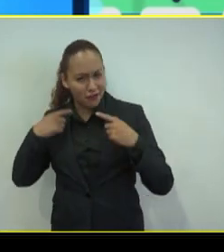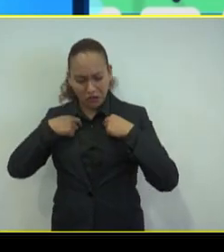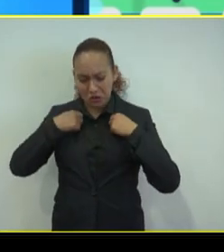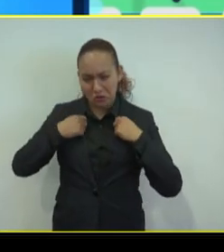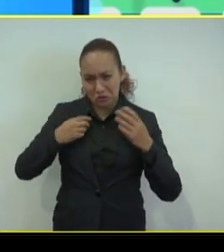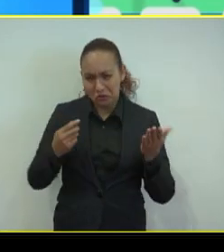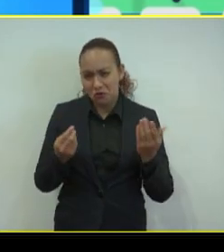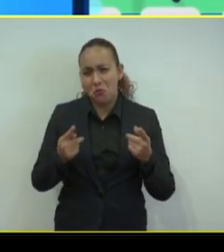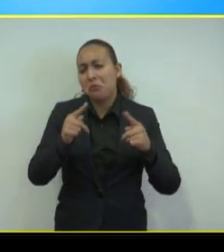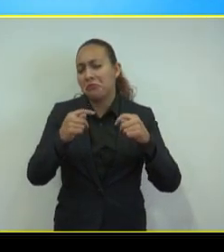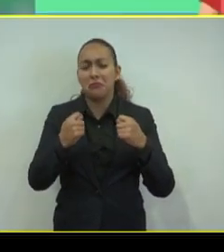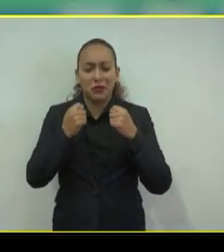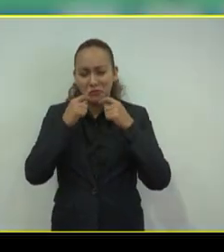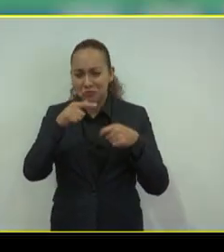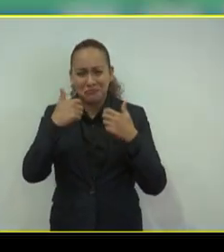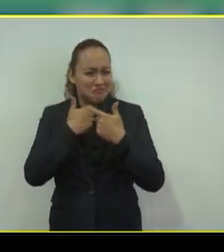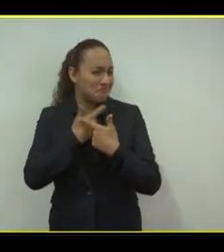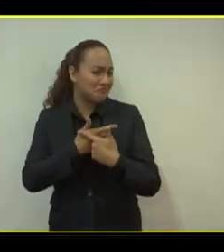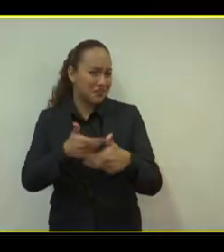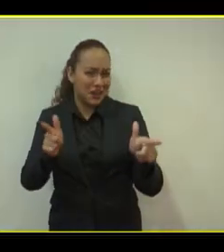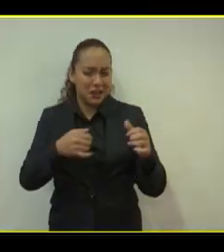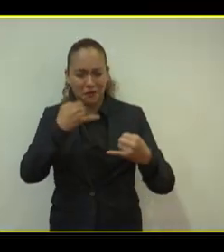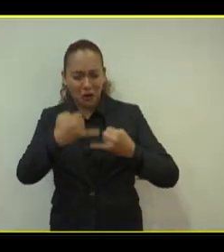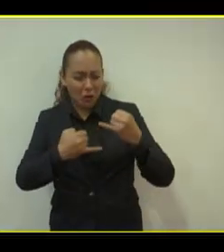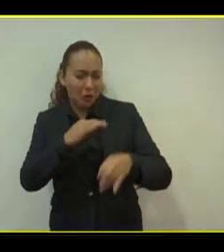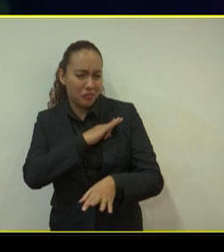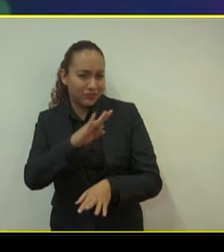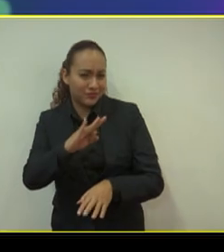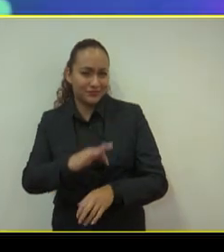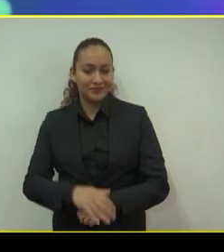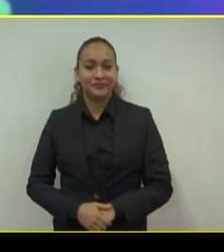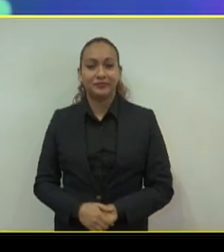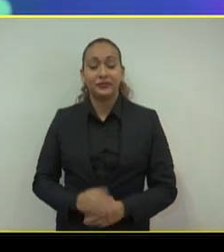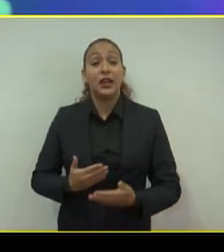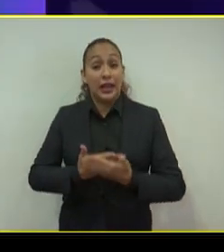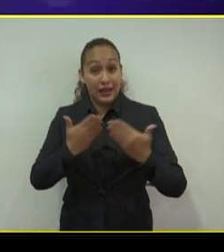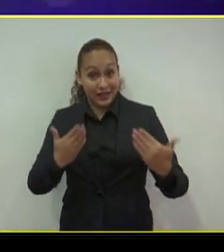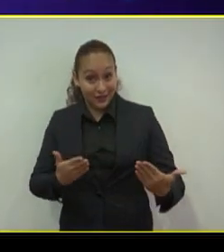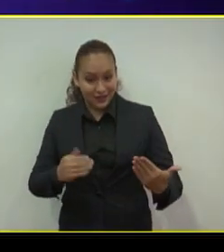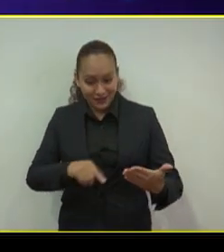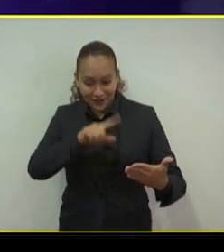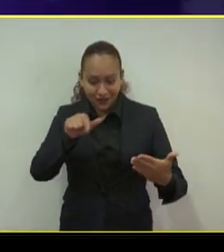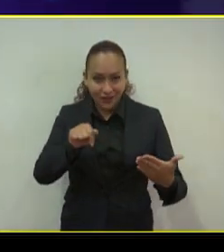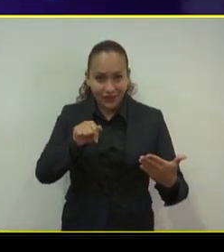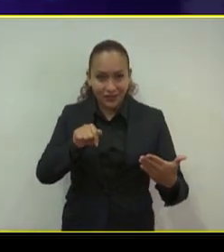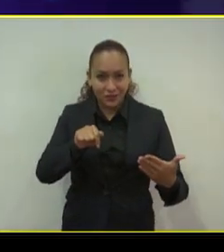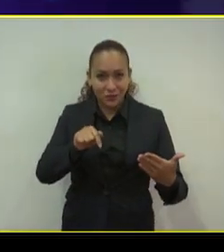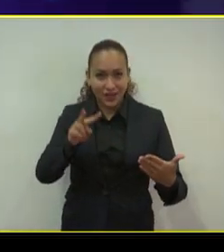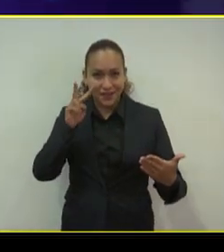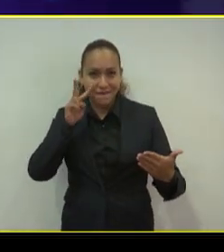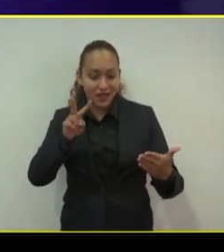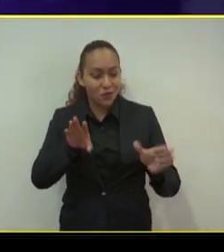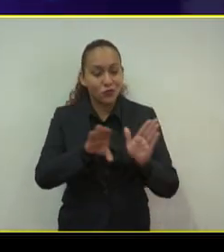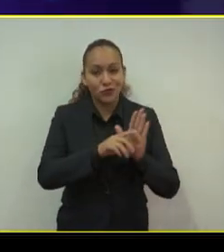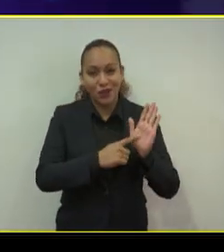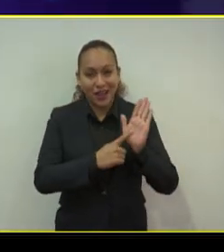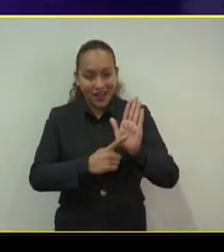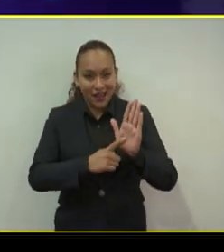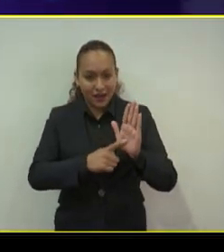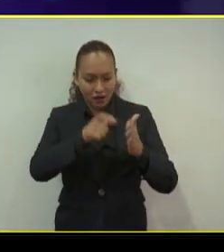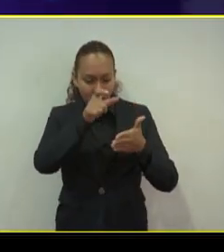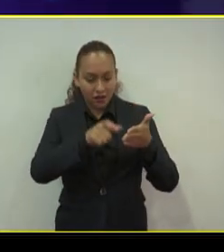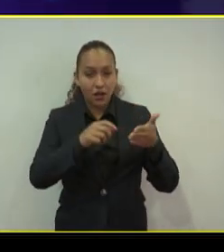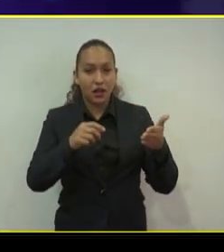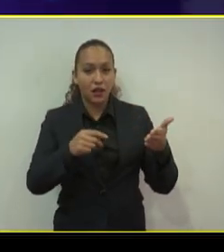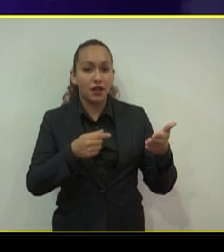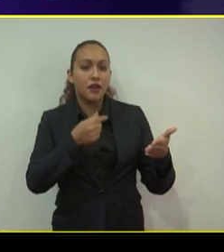este paso, el personaje estará listo y el usuario podrá jugar el primer nivel. En una interacción cotidiana, tenemos de nuevo la pantalla de carga. Sin embargo, esta vez el